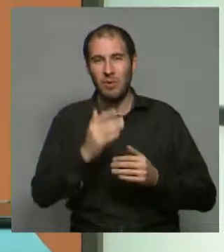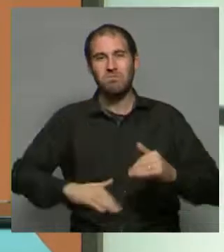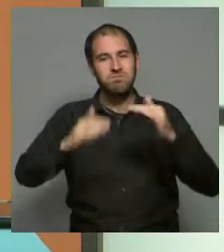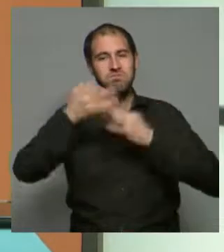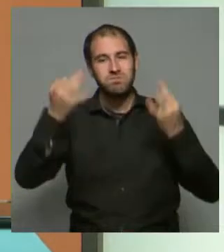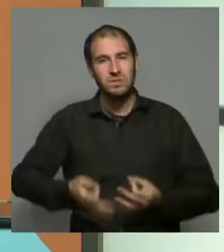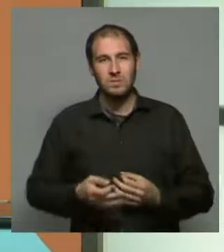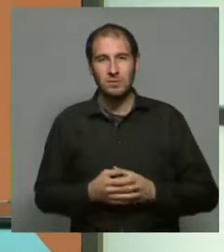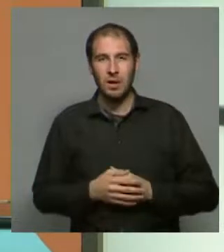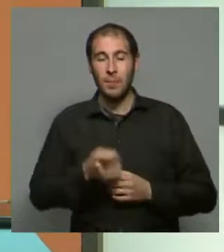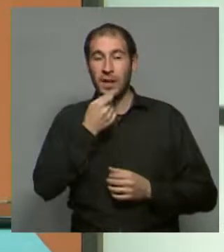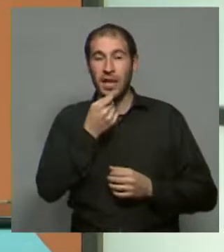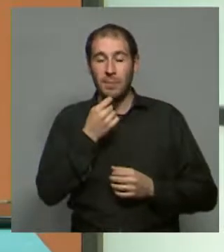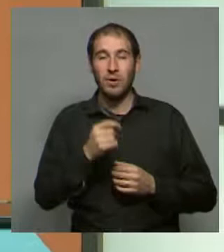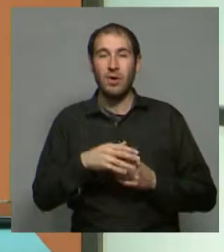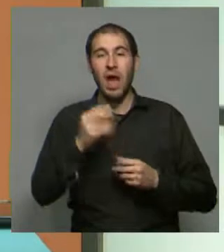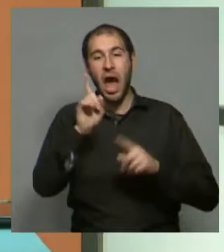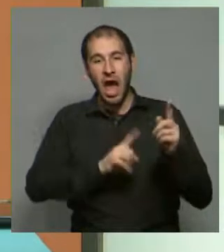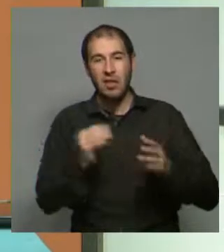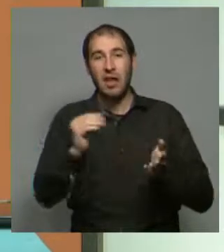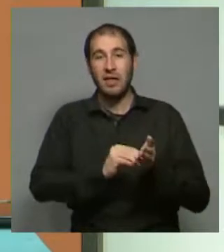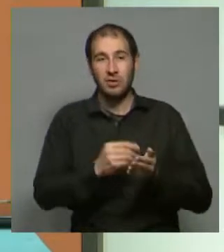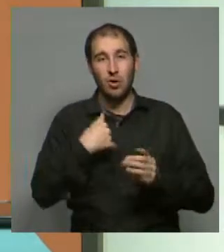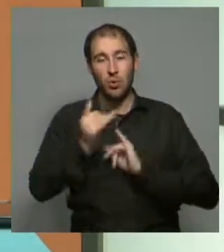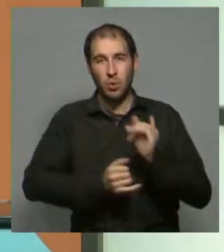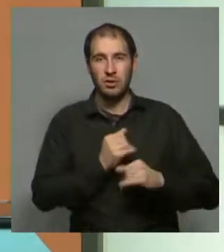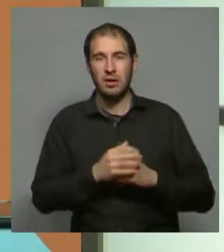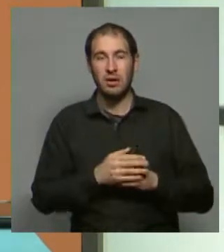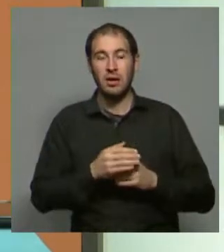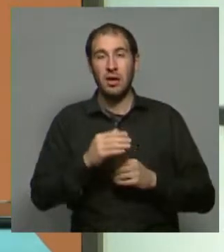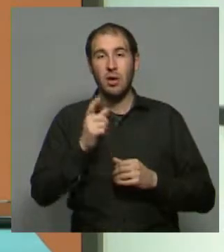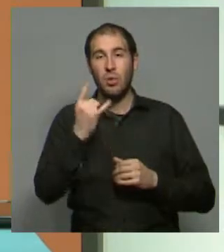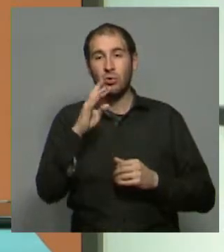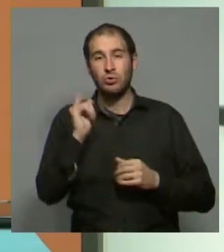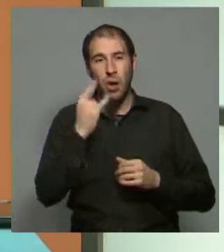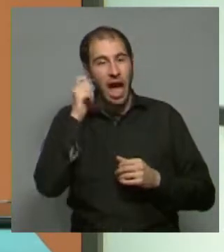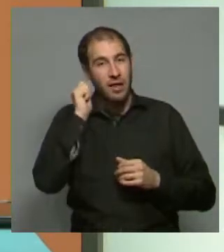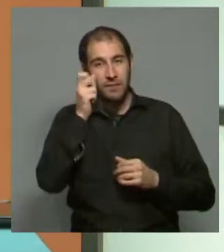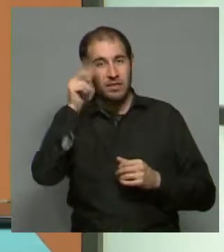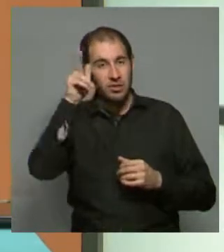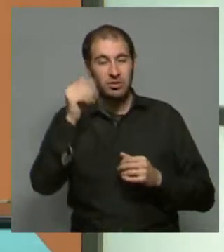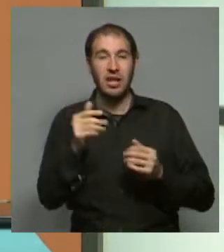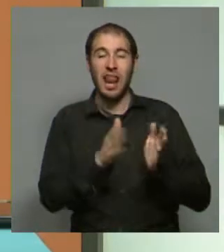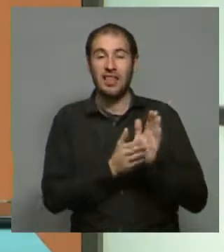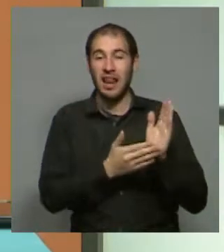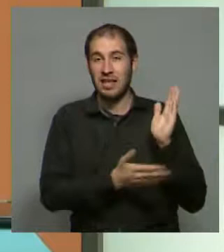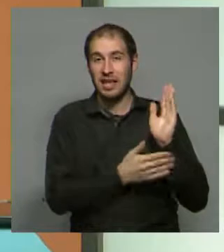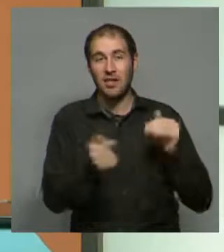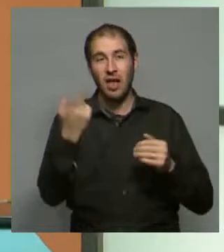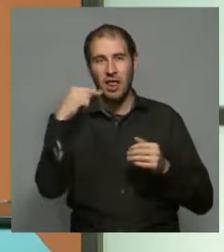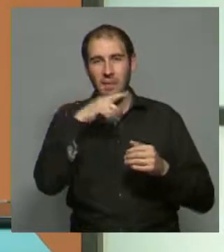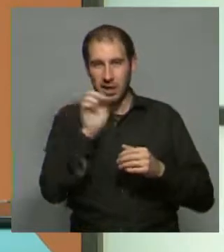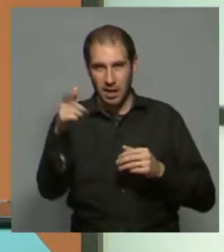altura o no. Por ejemplo, el caso de algunos de los que van a estar, te puedo mencionar a Emiliano Insúa, de 28 años, el lateral izquierdo, que viene del Stuttgart